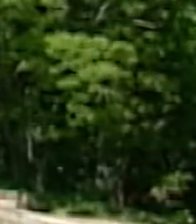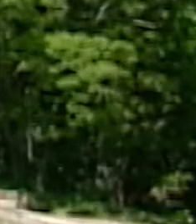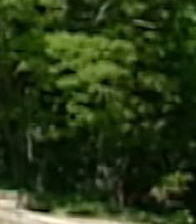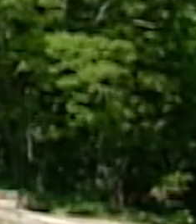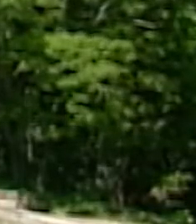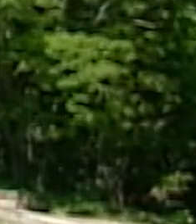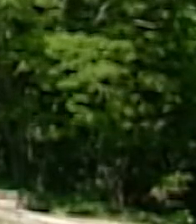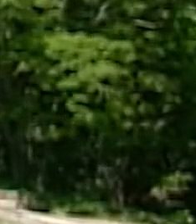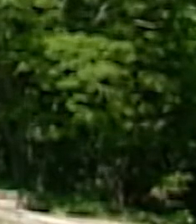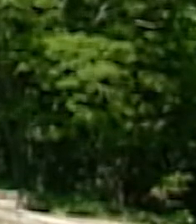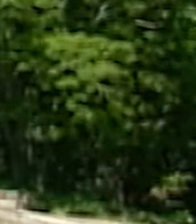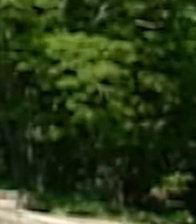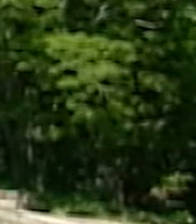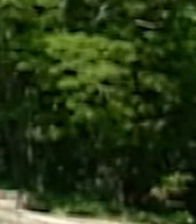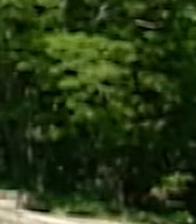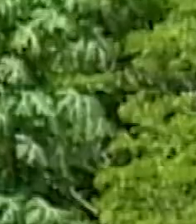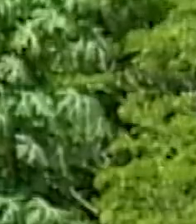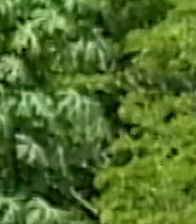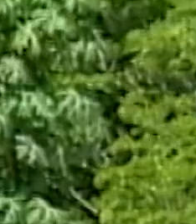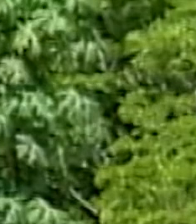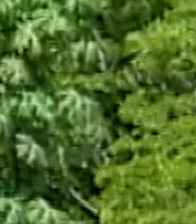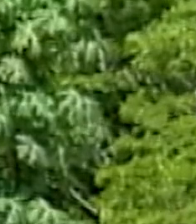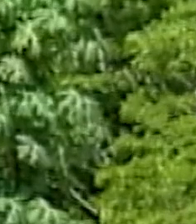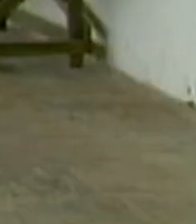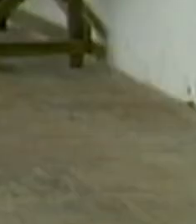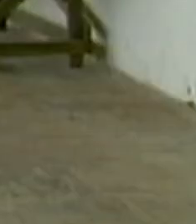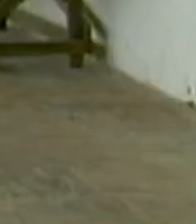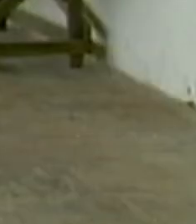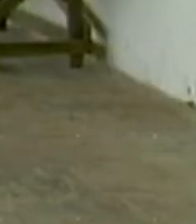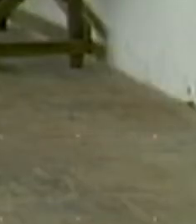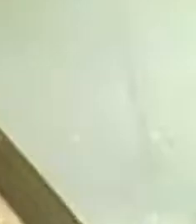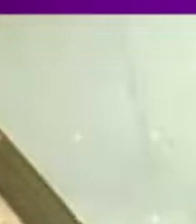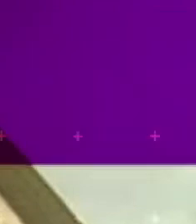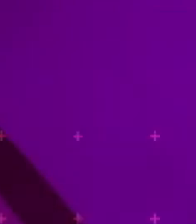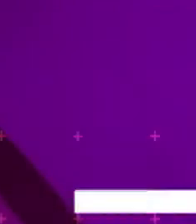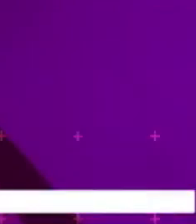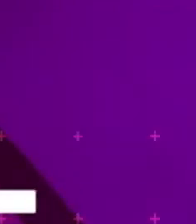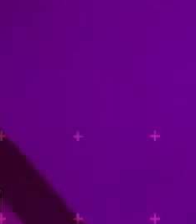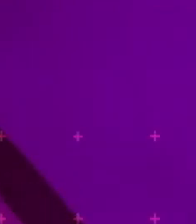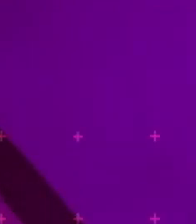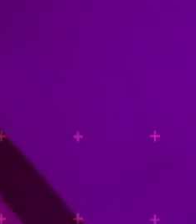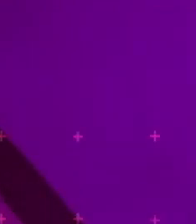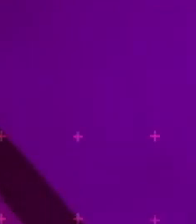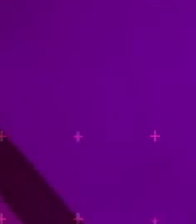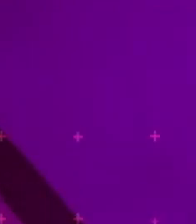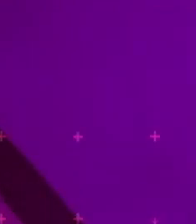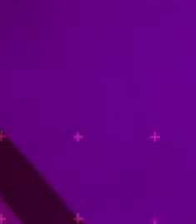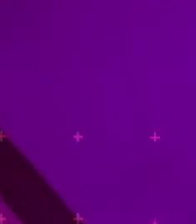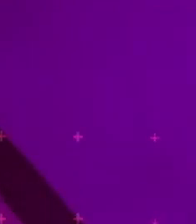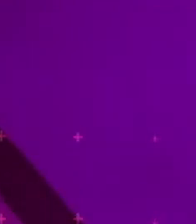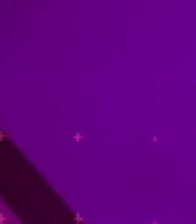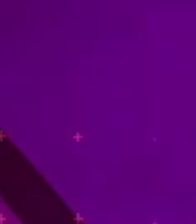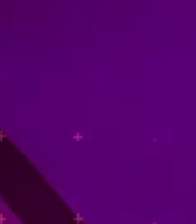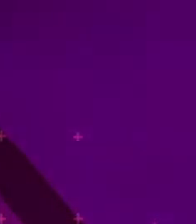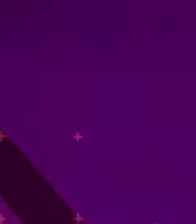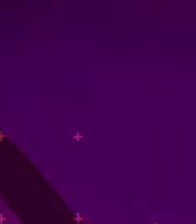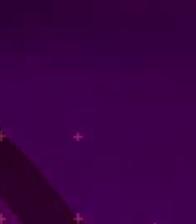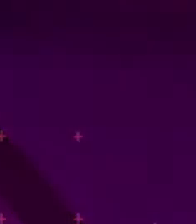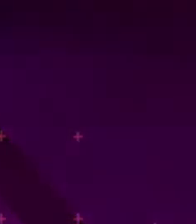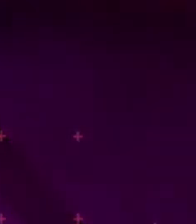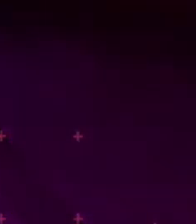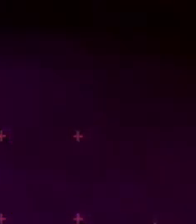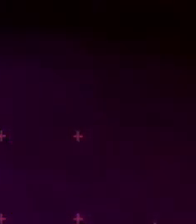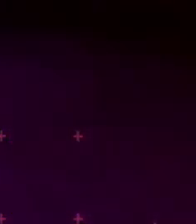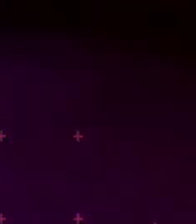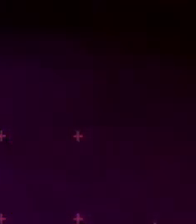los gritos de ¡fuego! ¡Fuego! Santa Rosa, miércoles 9:30 de la noche y sábados